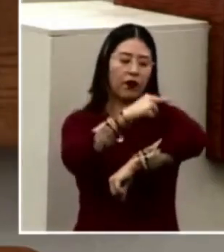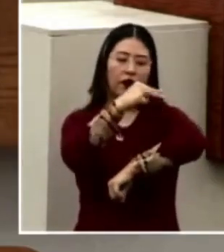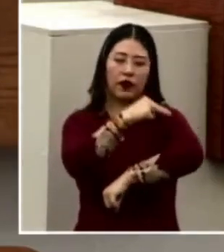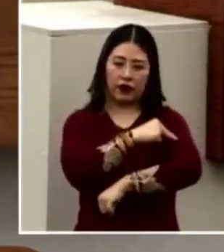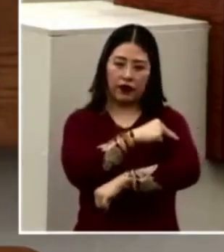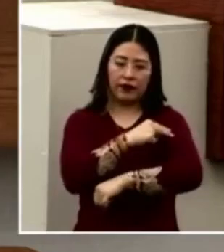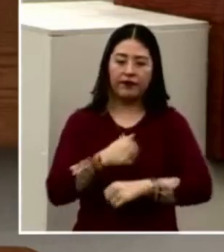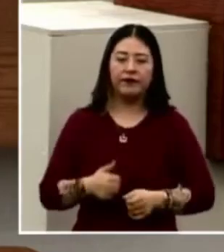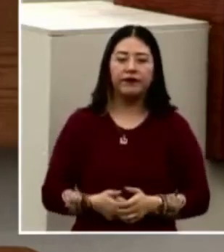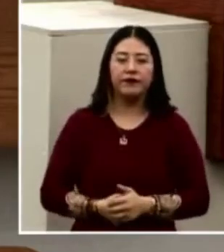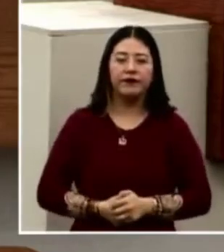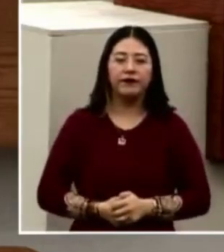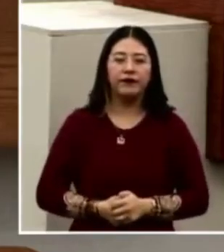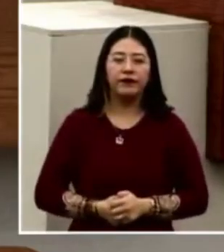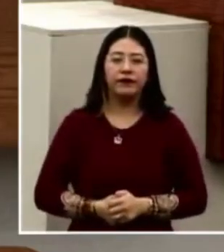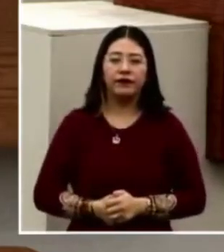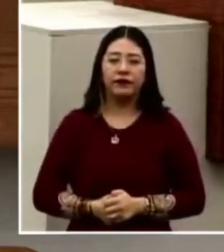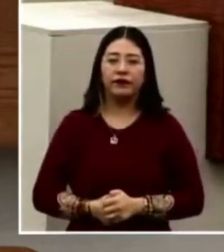Nacional